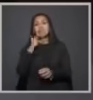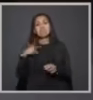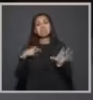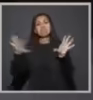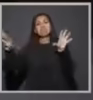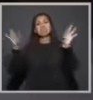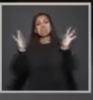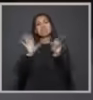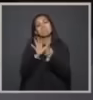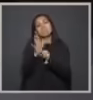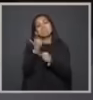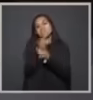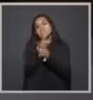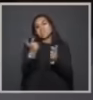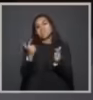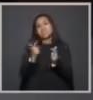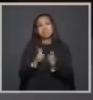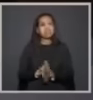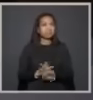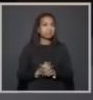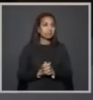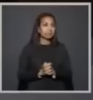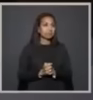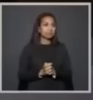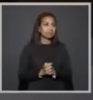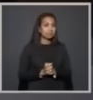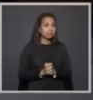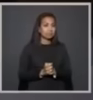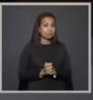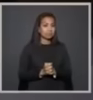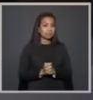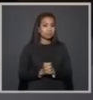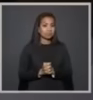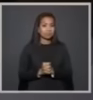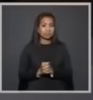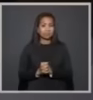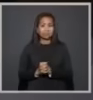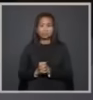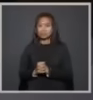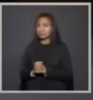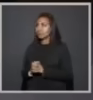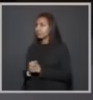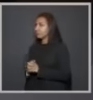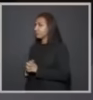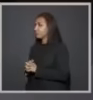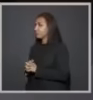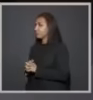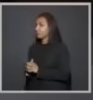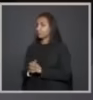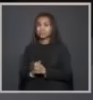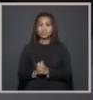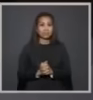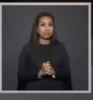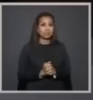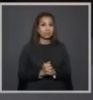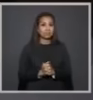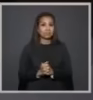Andrés Manuel, en tus discursos constantemente nos hablas sobre esta mafia del